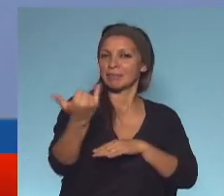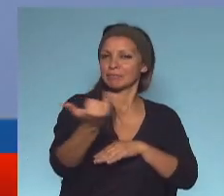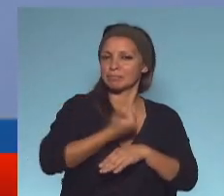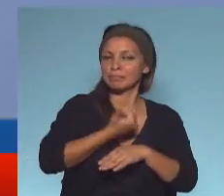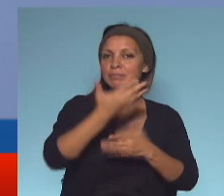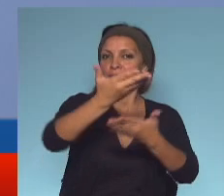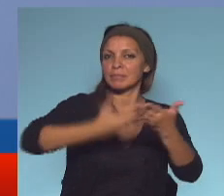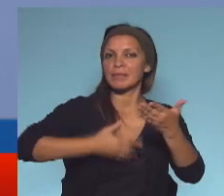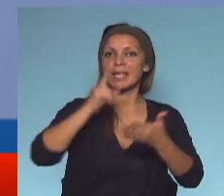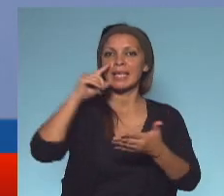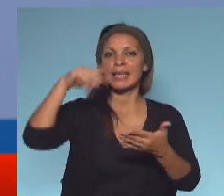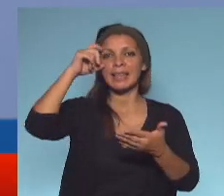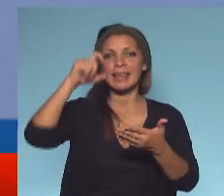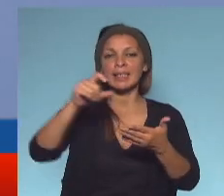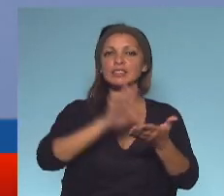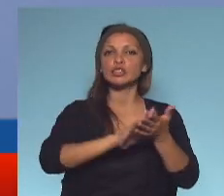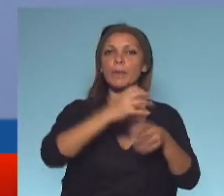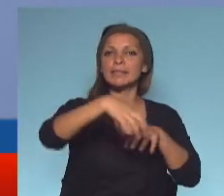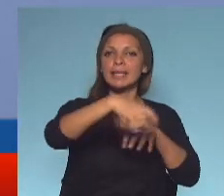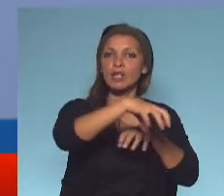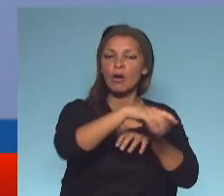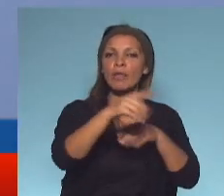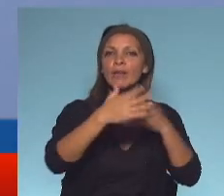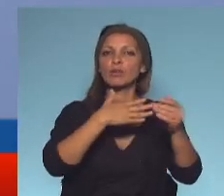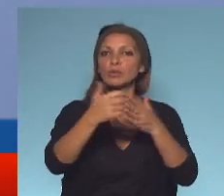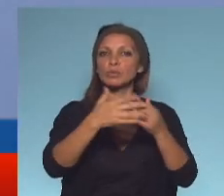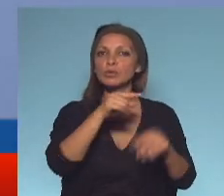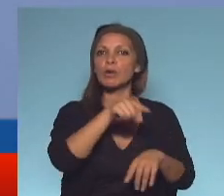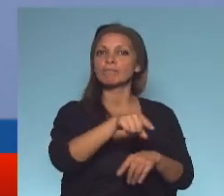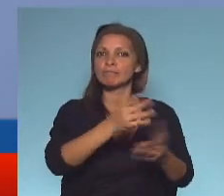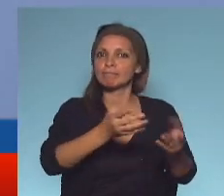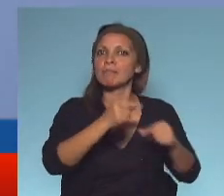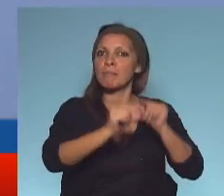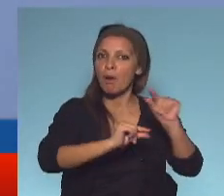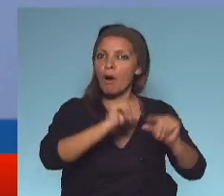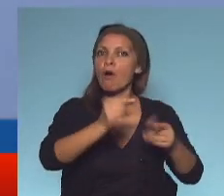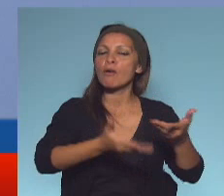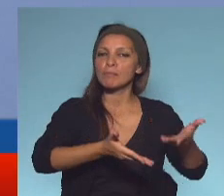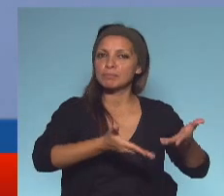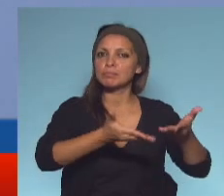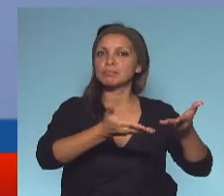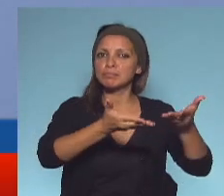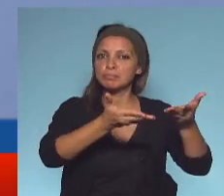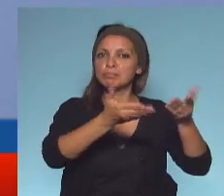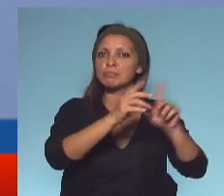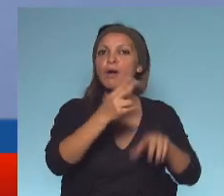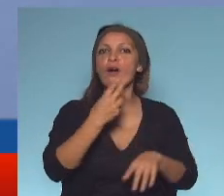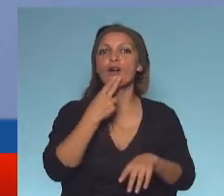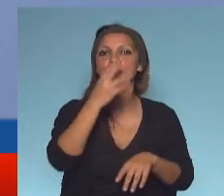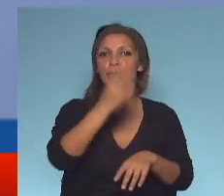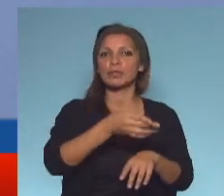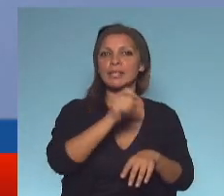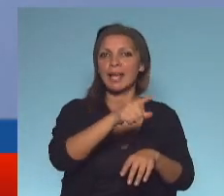de la industria de la construcción, que están mostrando un crecimiento muy importante, 11% en el